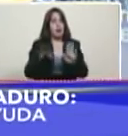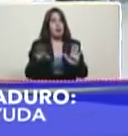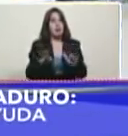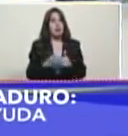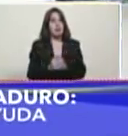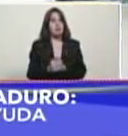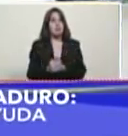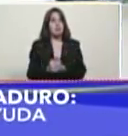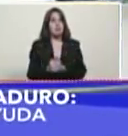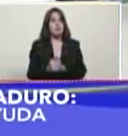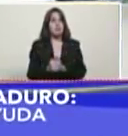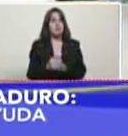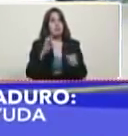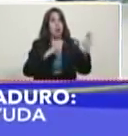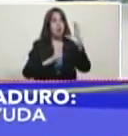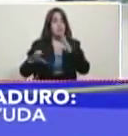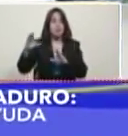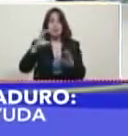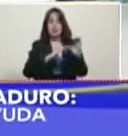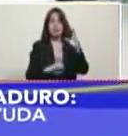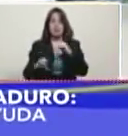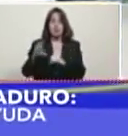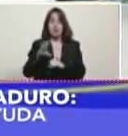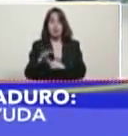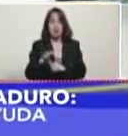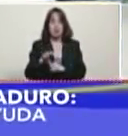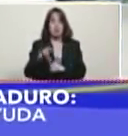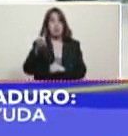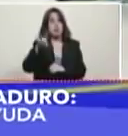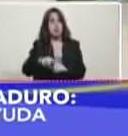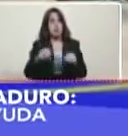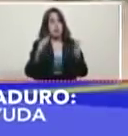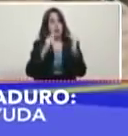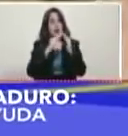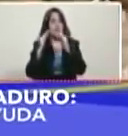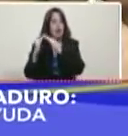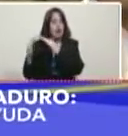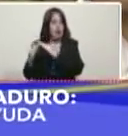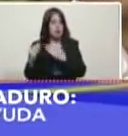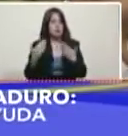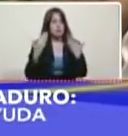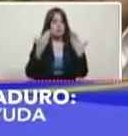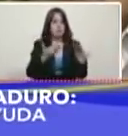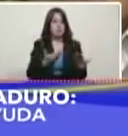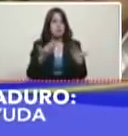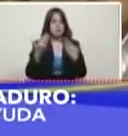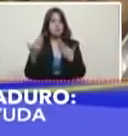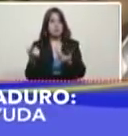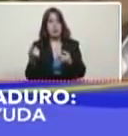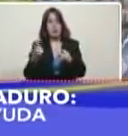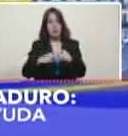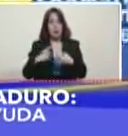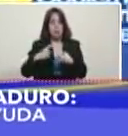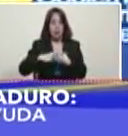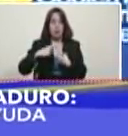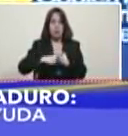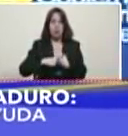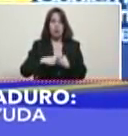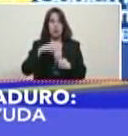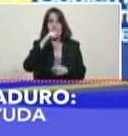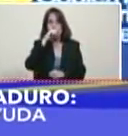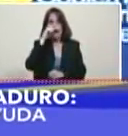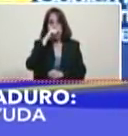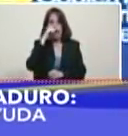los científicos del país. Y el plan de vivienda, incorporarlos al plan nacional